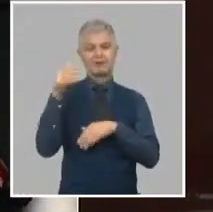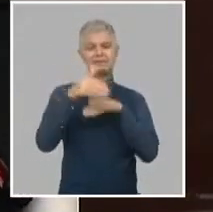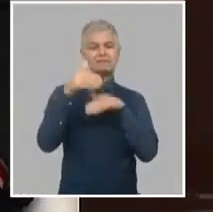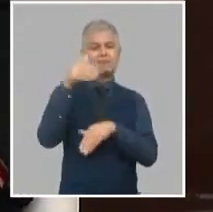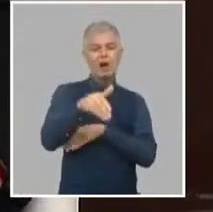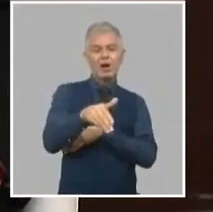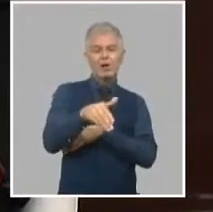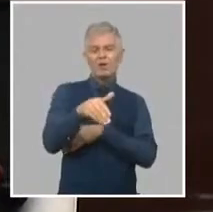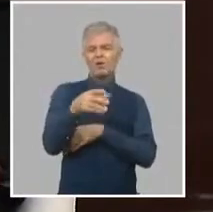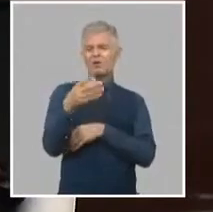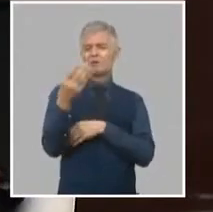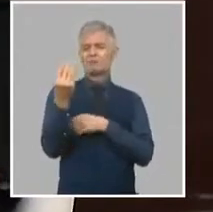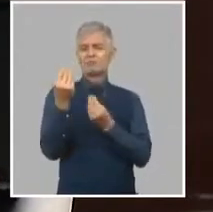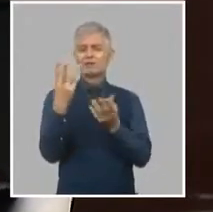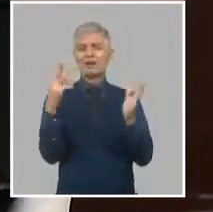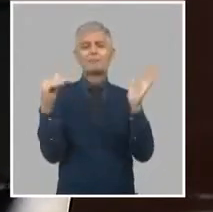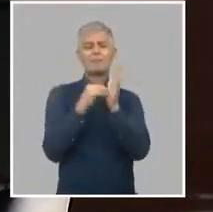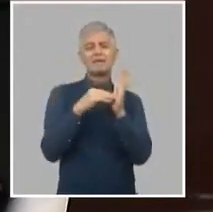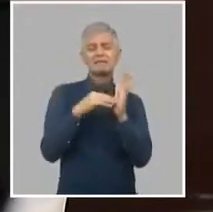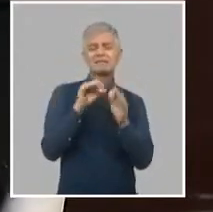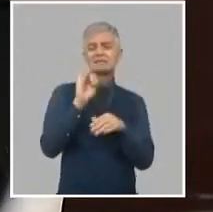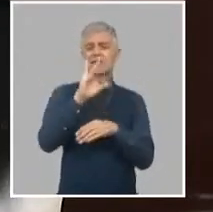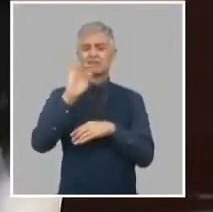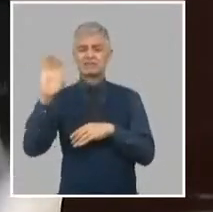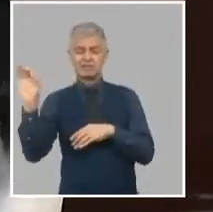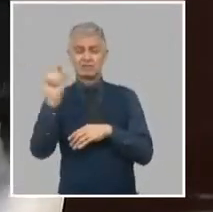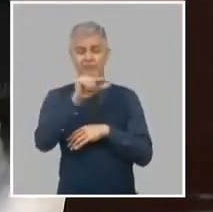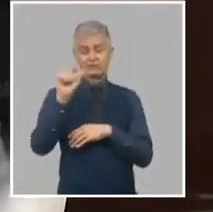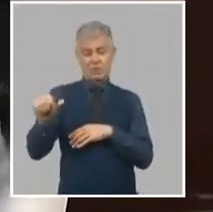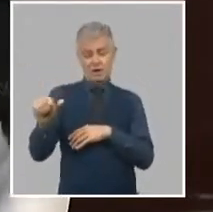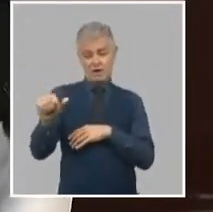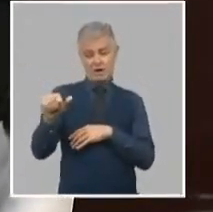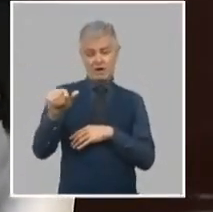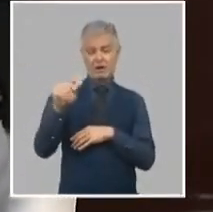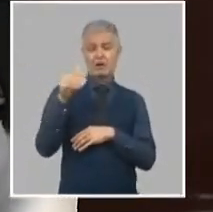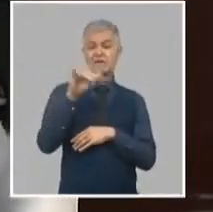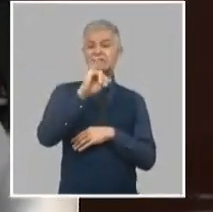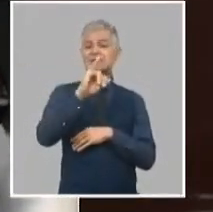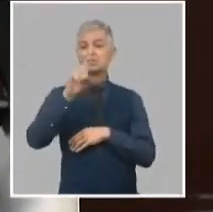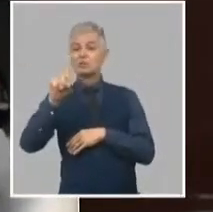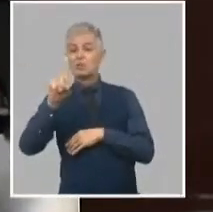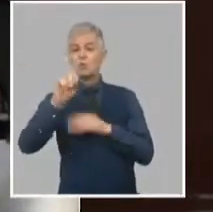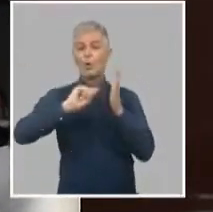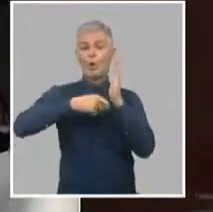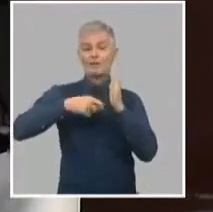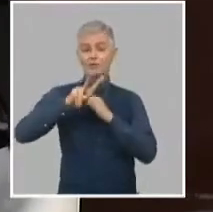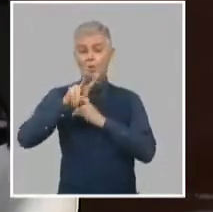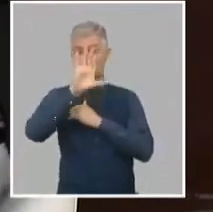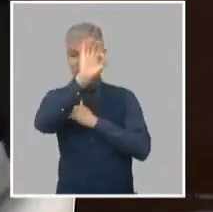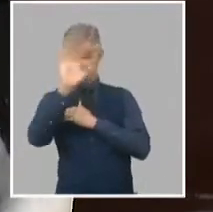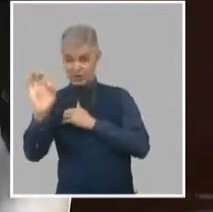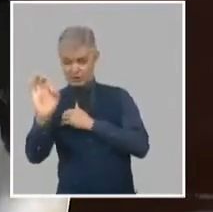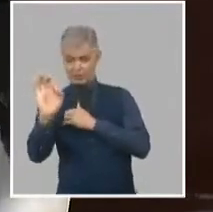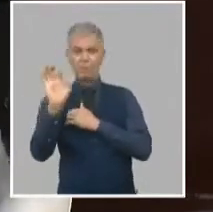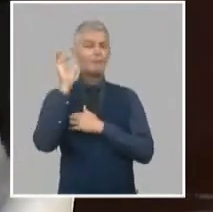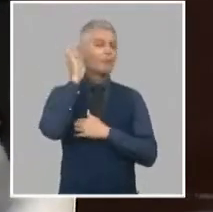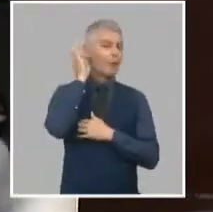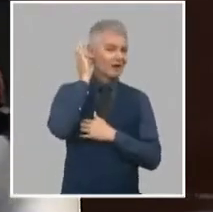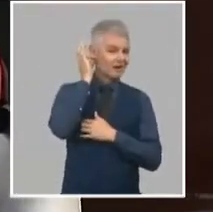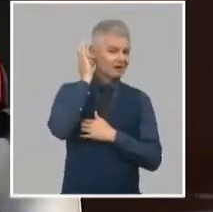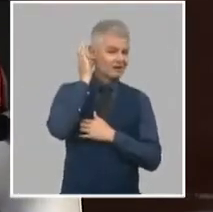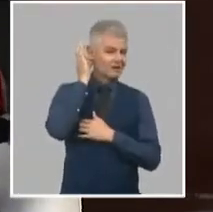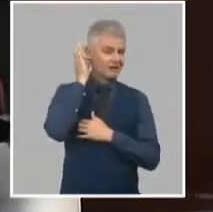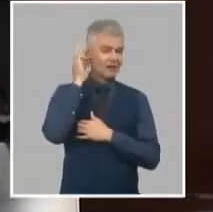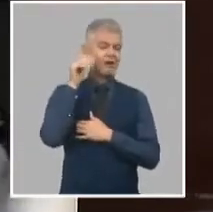3.700 profesionales cubanos de la salud, de los cuales el 61,2% son mujeres. De esa